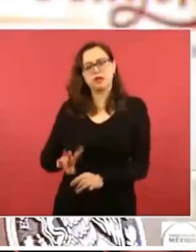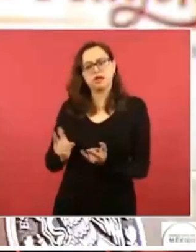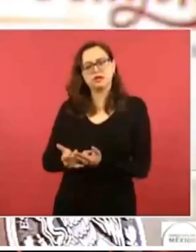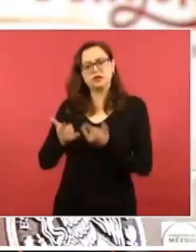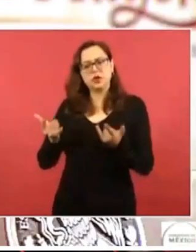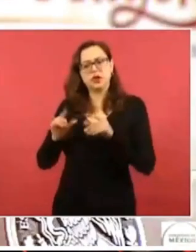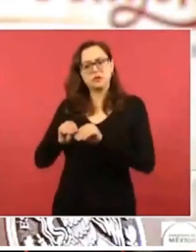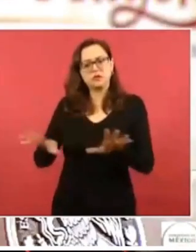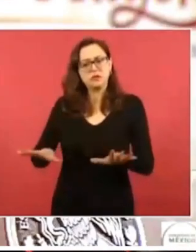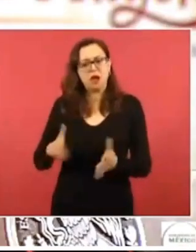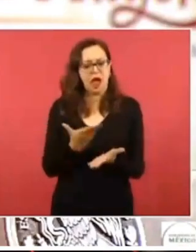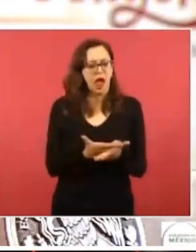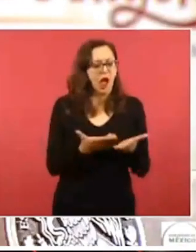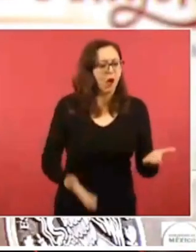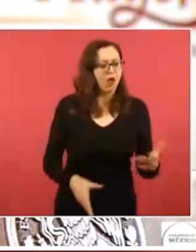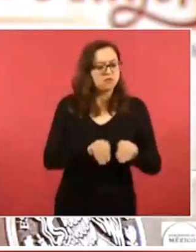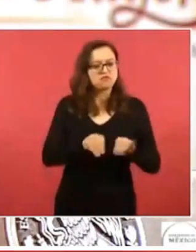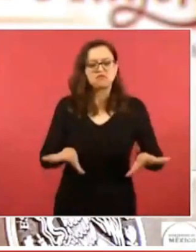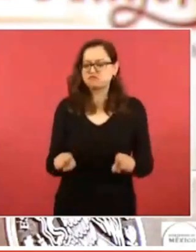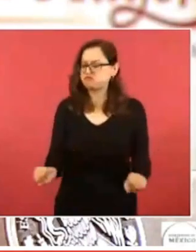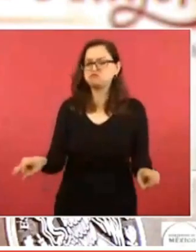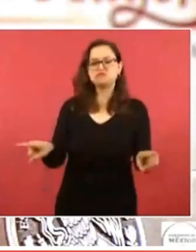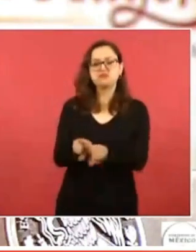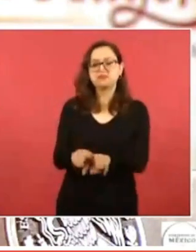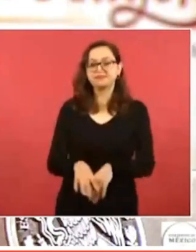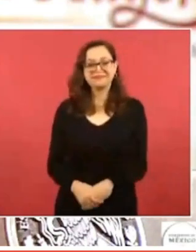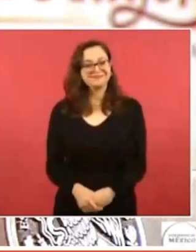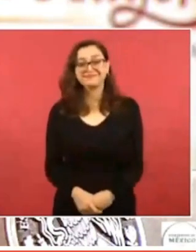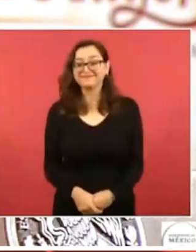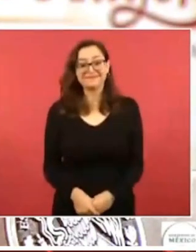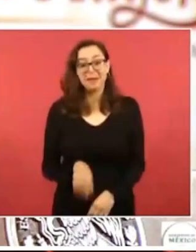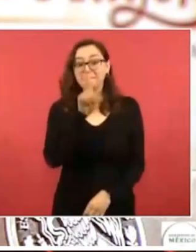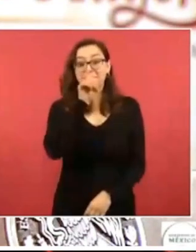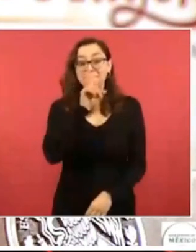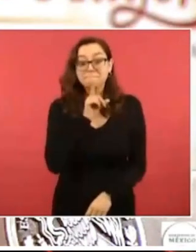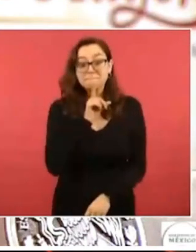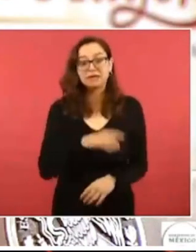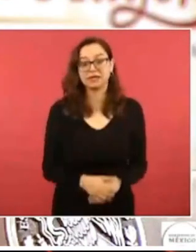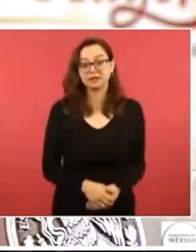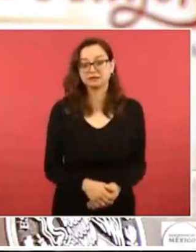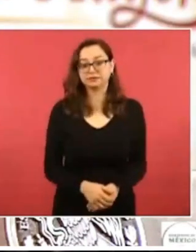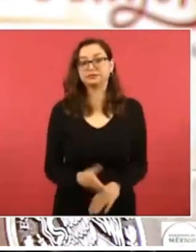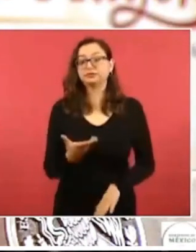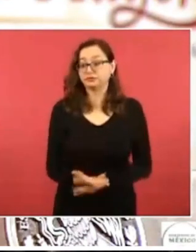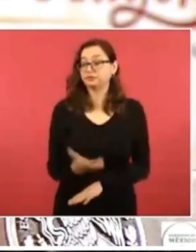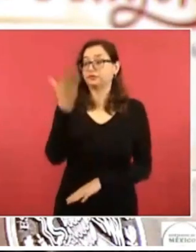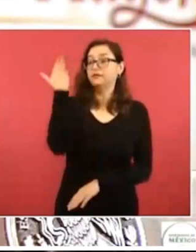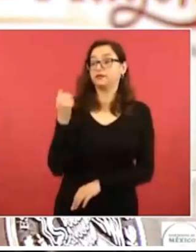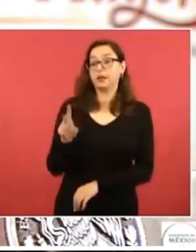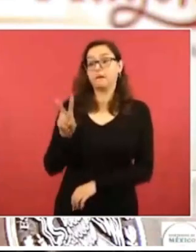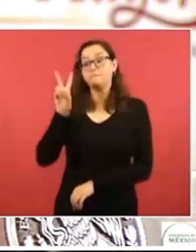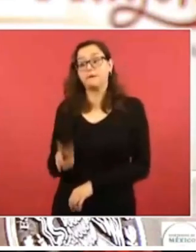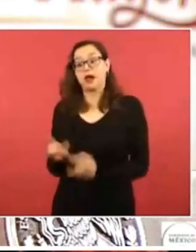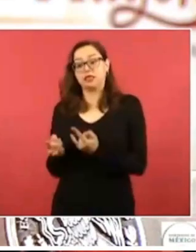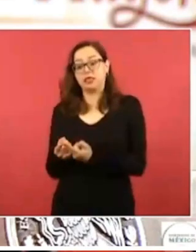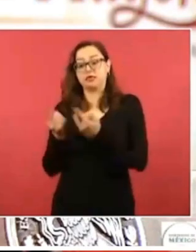conferencia, vamos a escuchar lo que dijo Alejandro Encinas, porque nuevamente se los vuelve a repetir, nuevamente se los vuelve